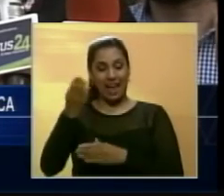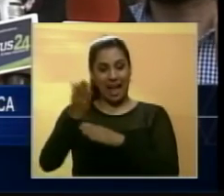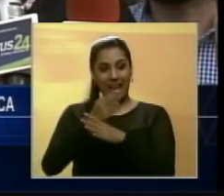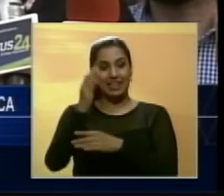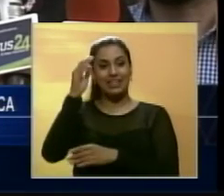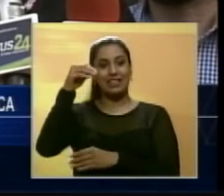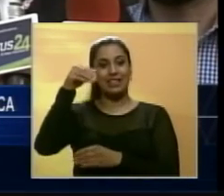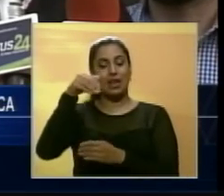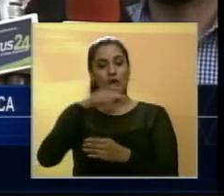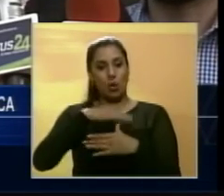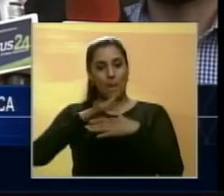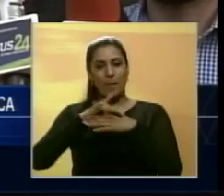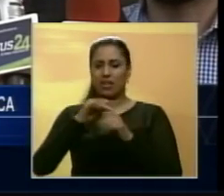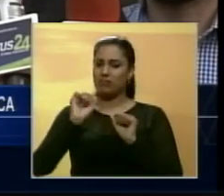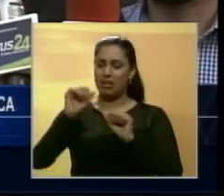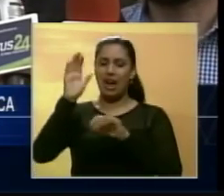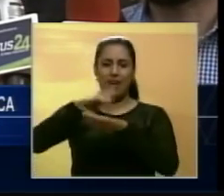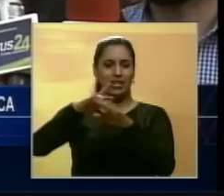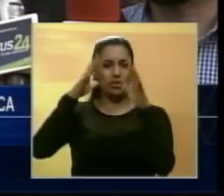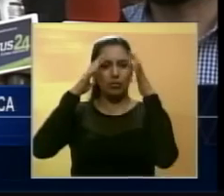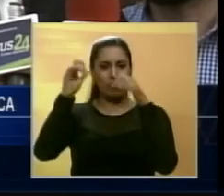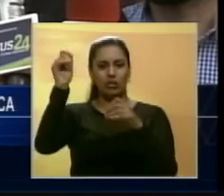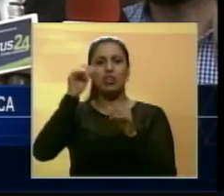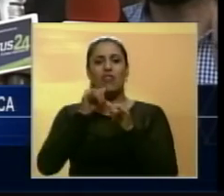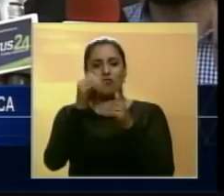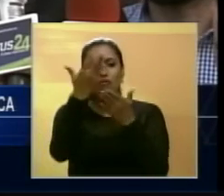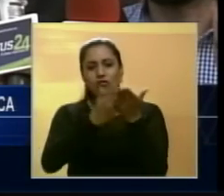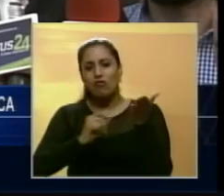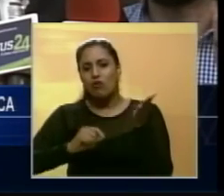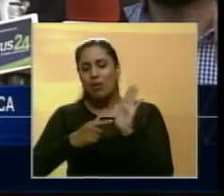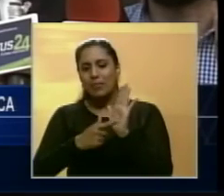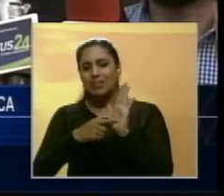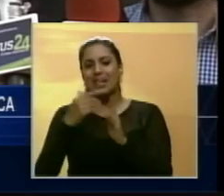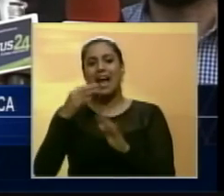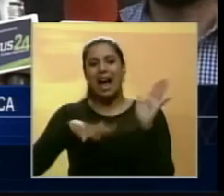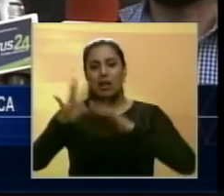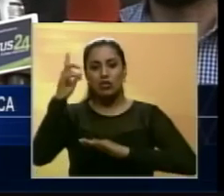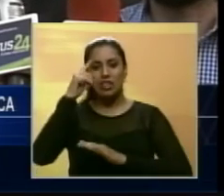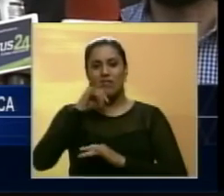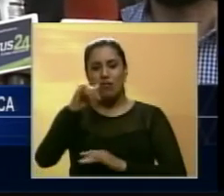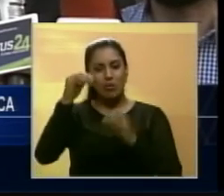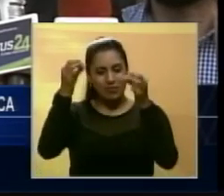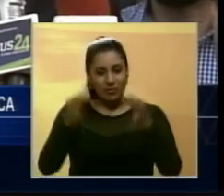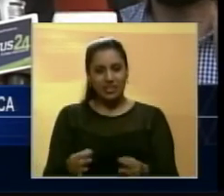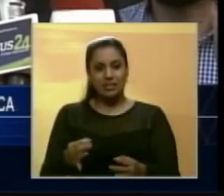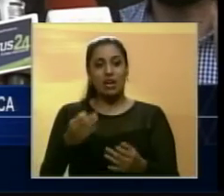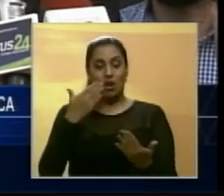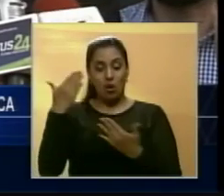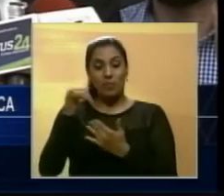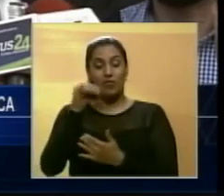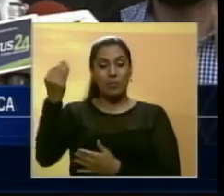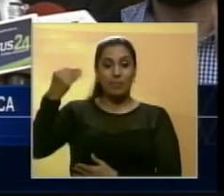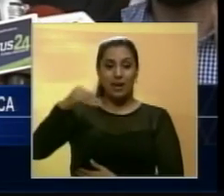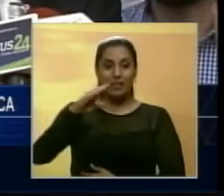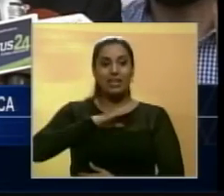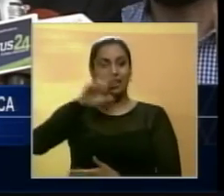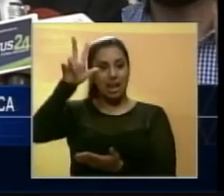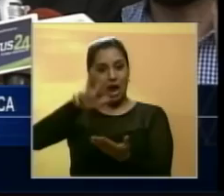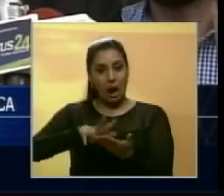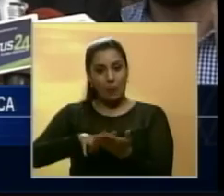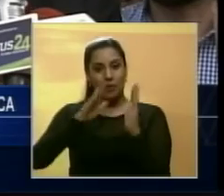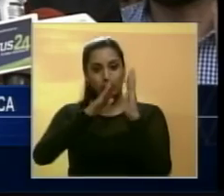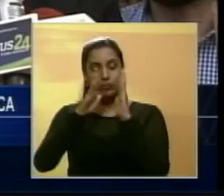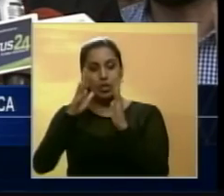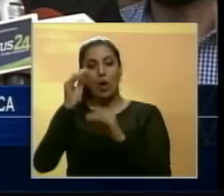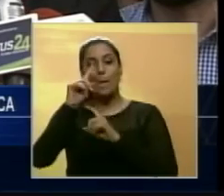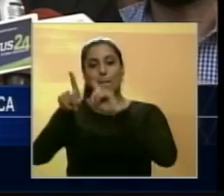de participar y convocaron a especialistas para que emitan un informe en un lapso máximo de 14 días. Olivares informó además que fue aprobado el